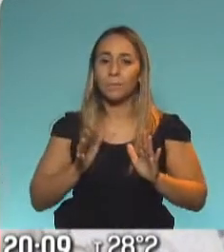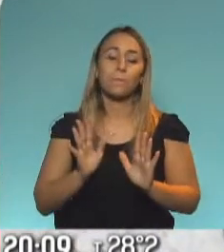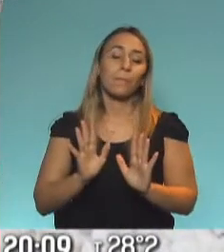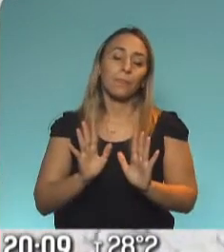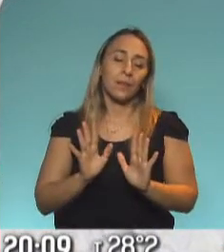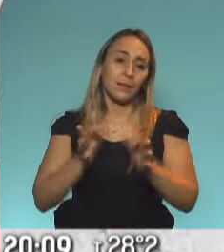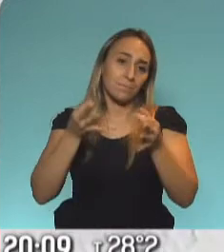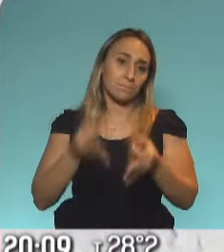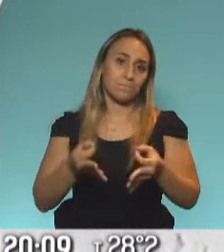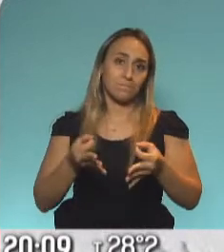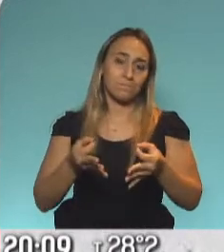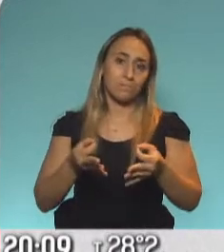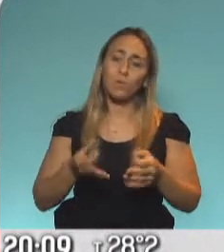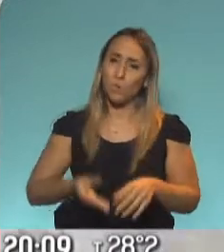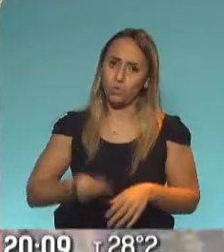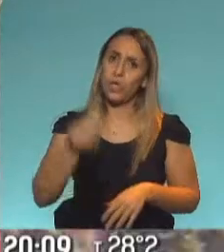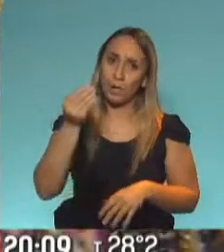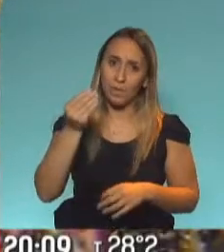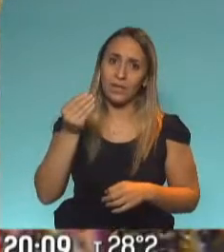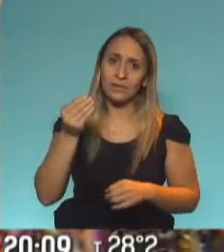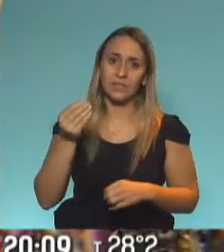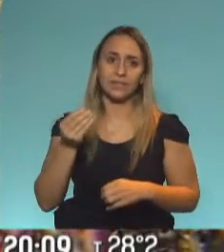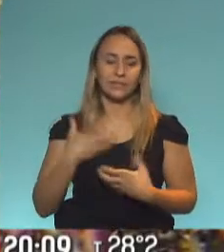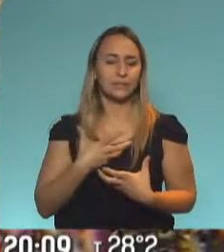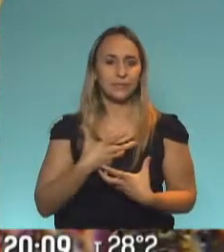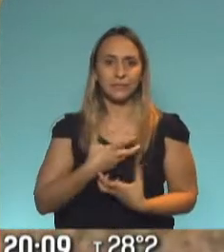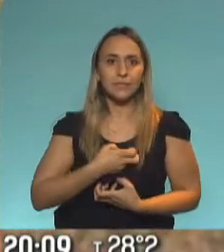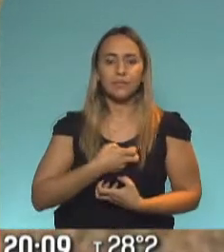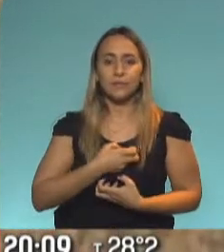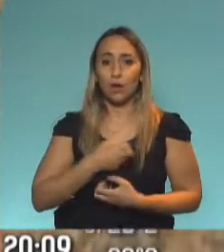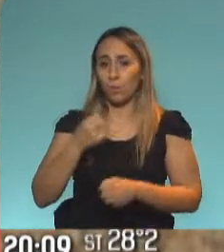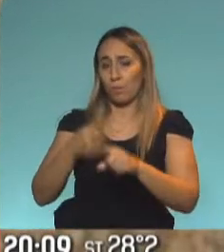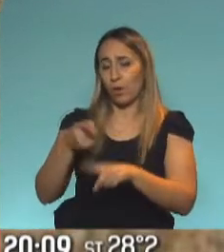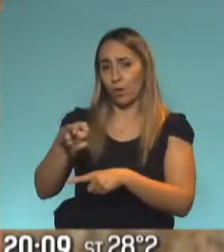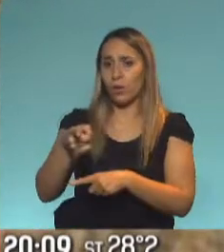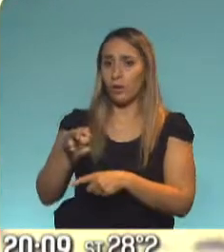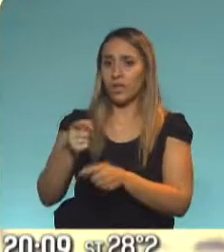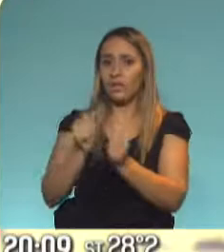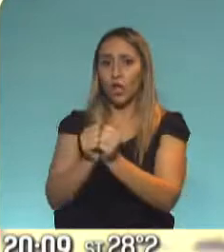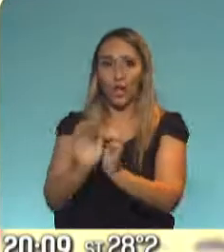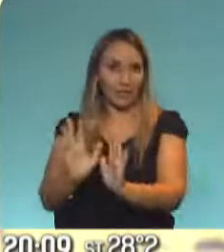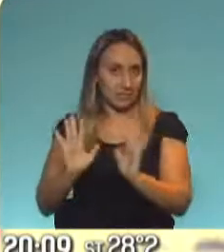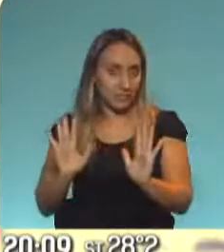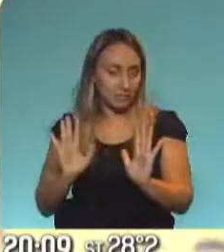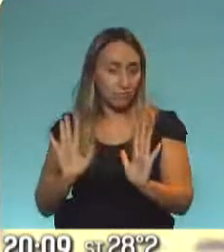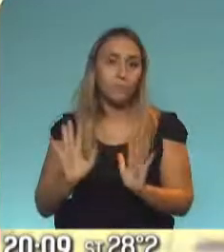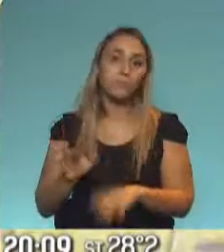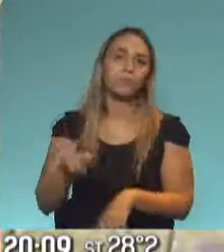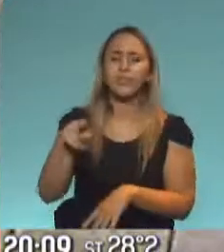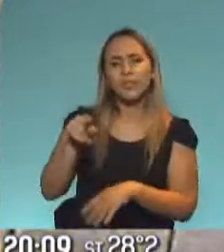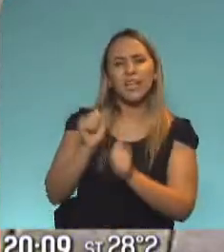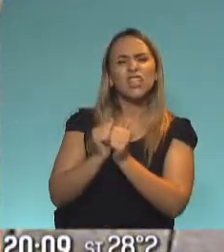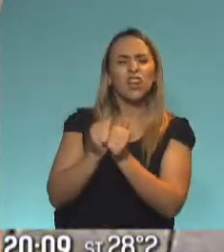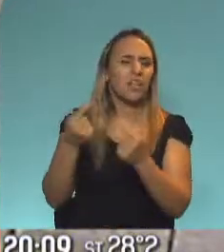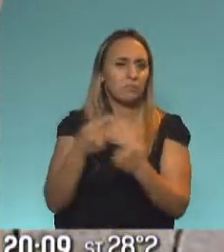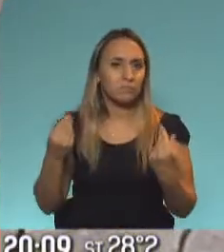fue la que tantas veces se estremece con estas historias. Una historia que involucraba nada menos que a